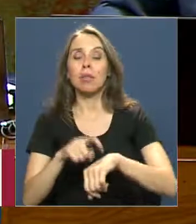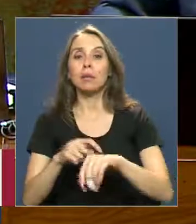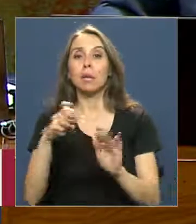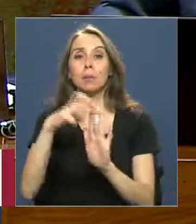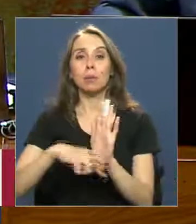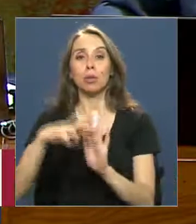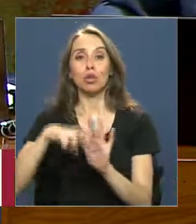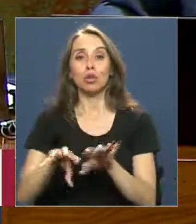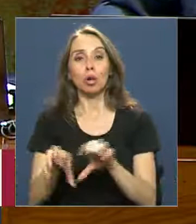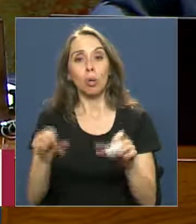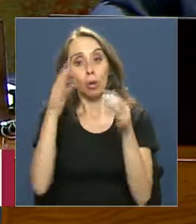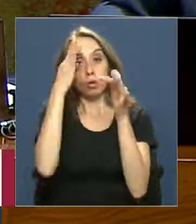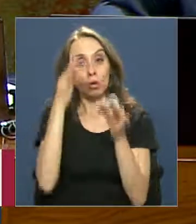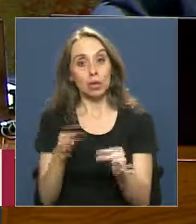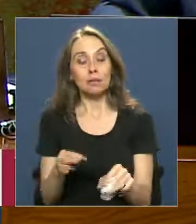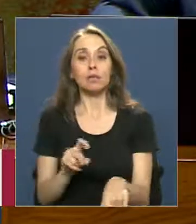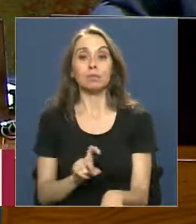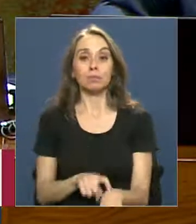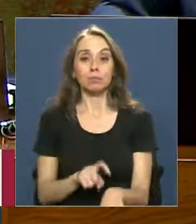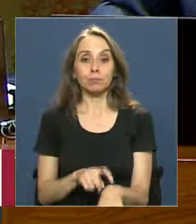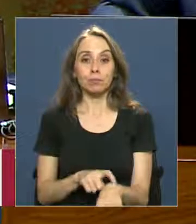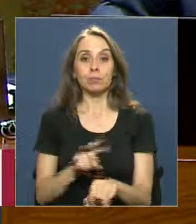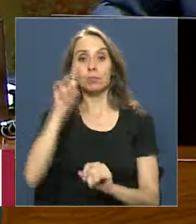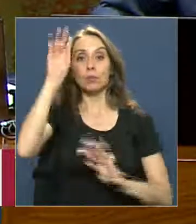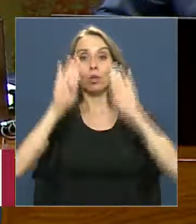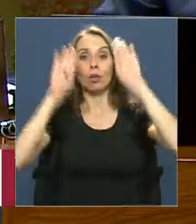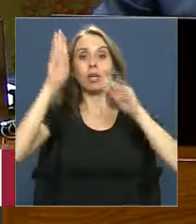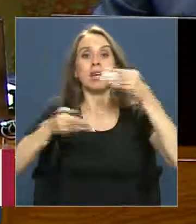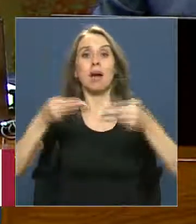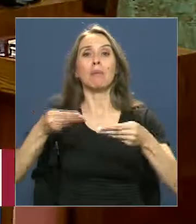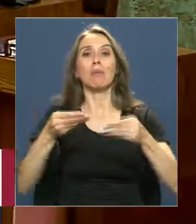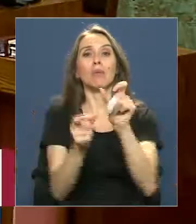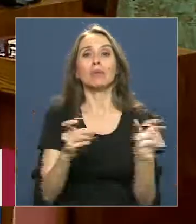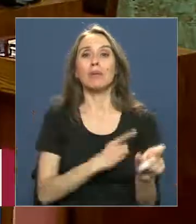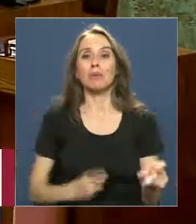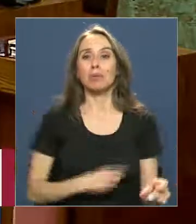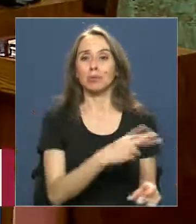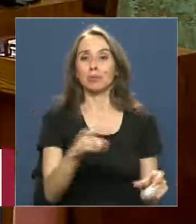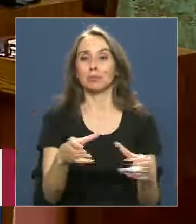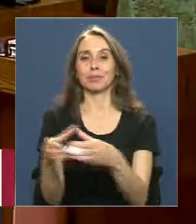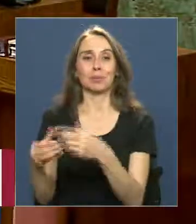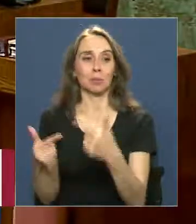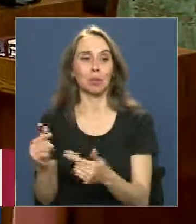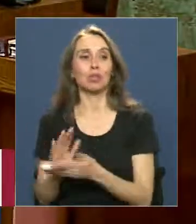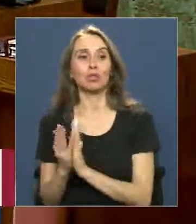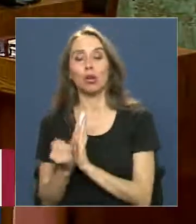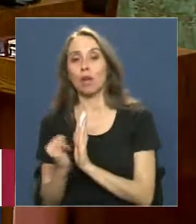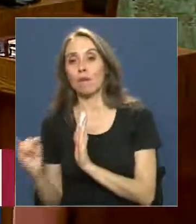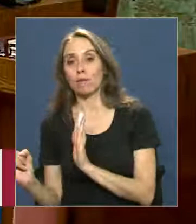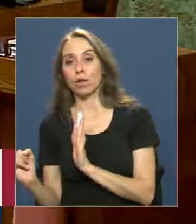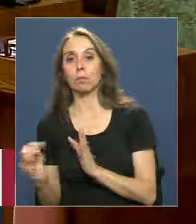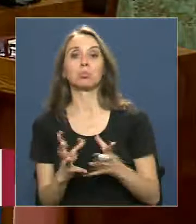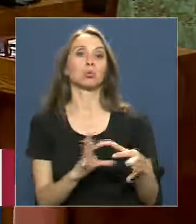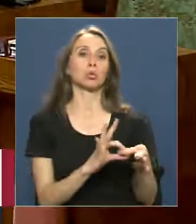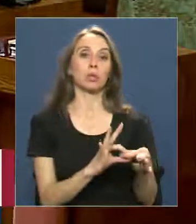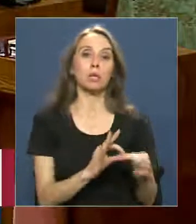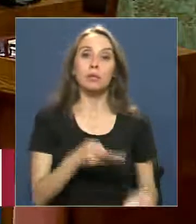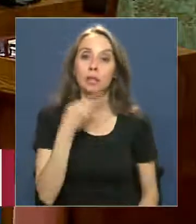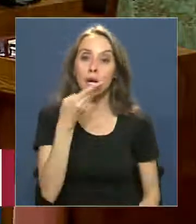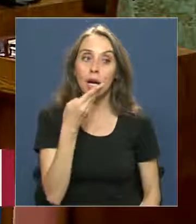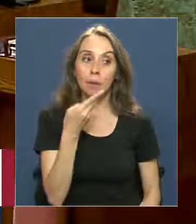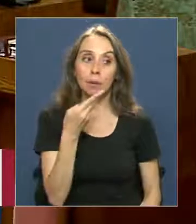proyectos de acuerdo y resolución y el tiempo de incidentes. Eso es todo, presidente. Muchas gracias. Tiene la palabra a